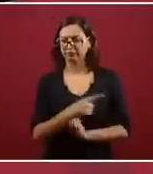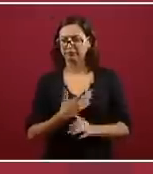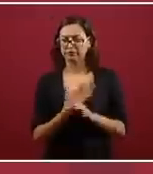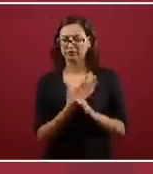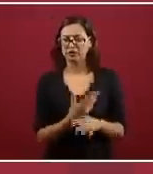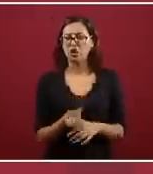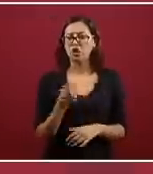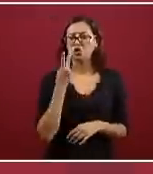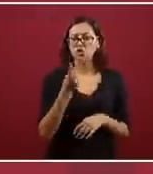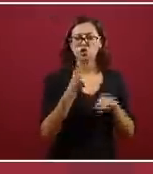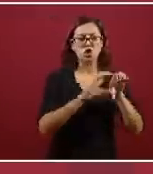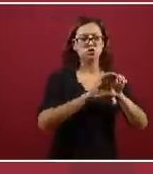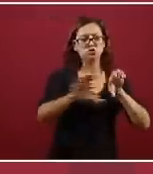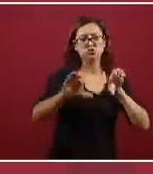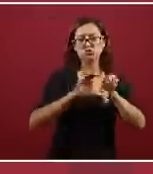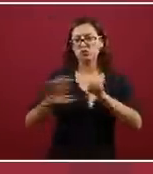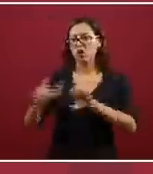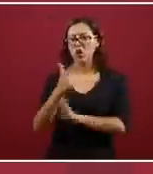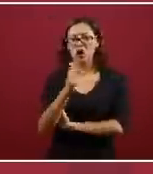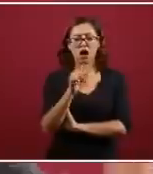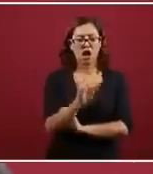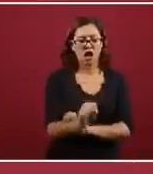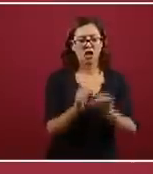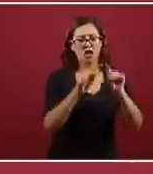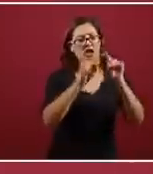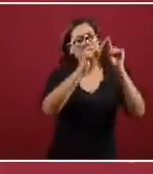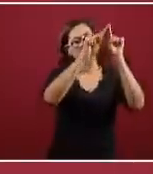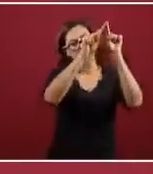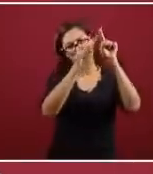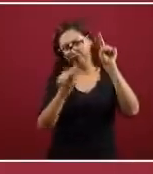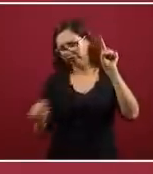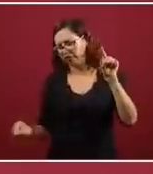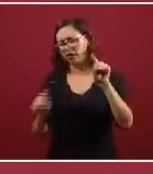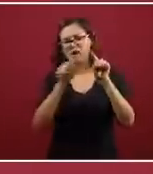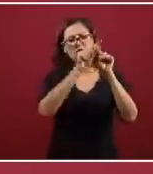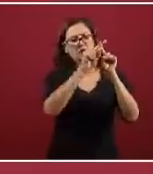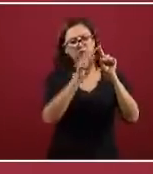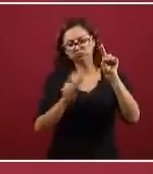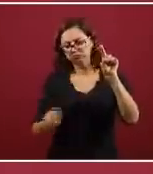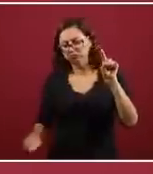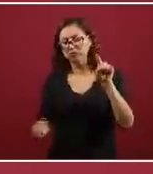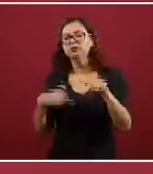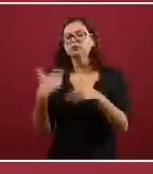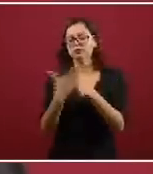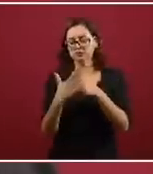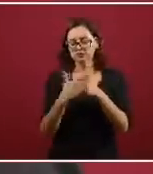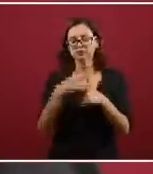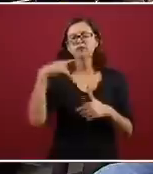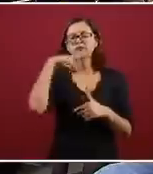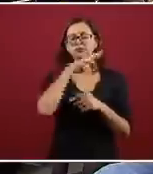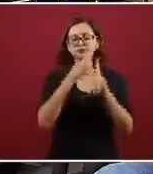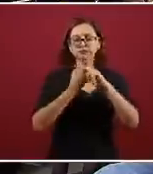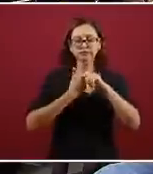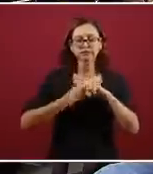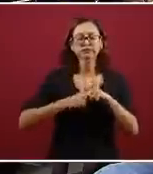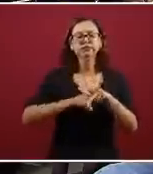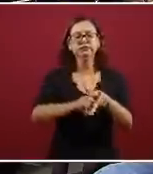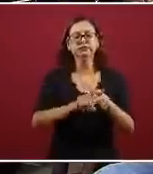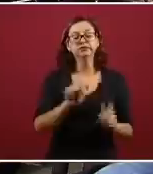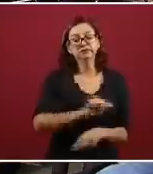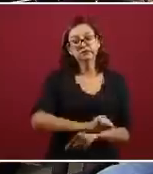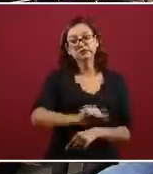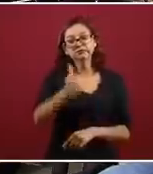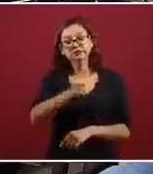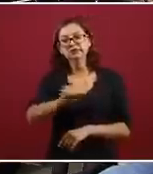gasoductos importantes, como decíamos, que son los que atraviesan todo el país, que van a entrar en operación pronto. Y los otros, pues los vamos a